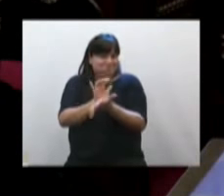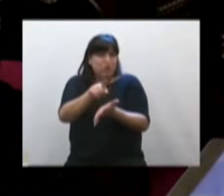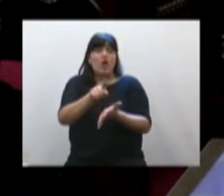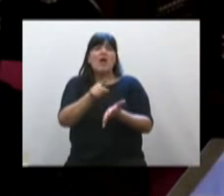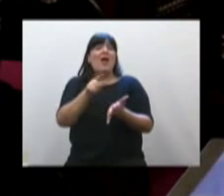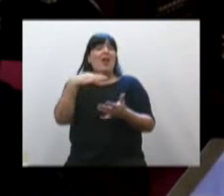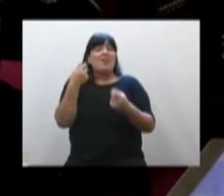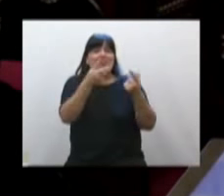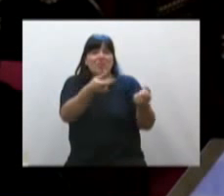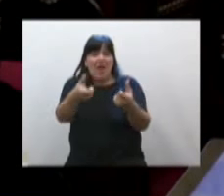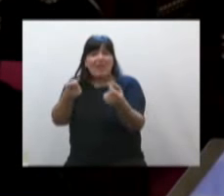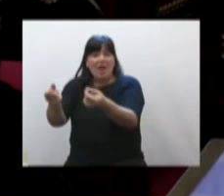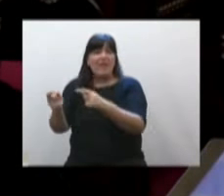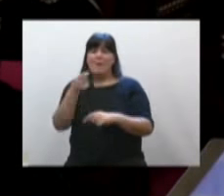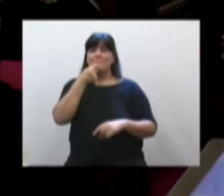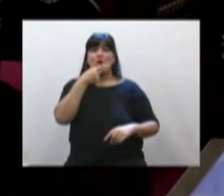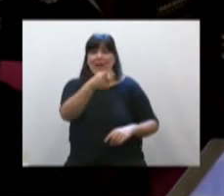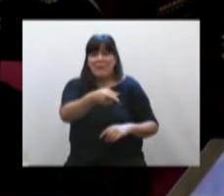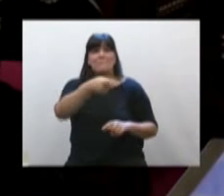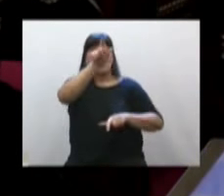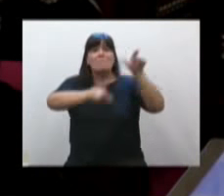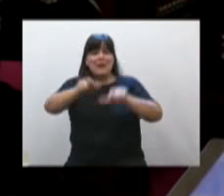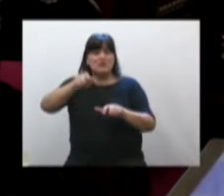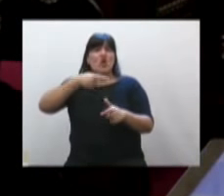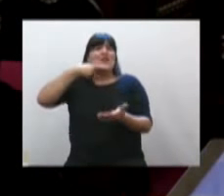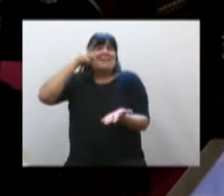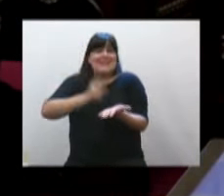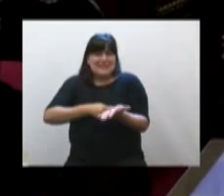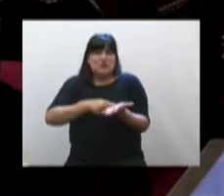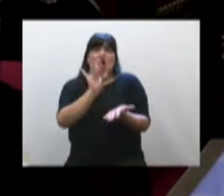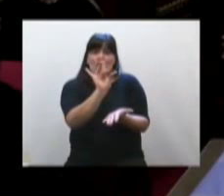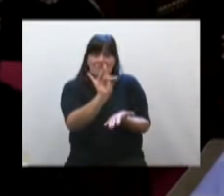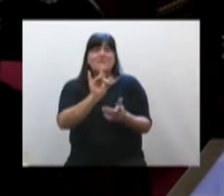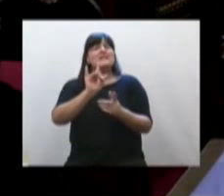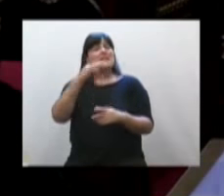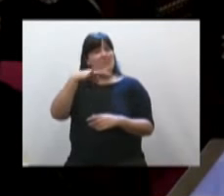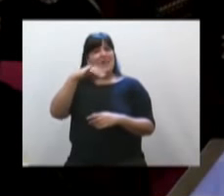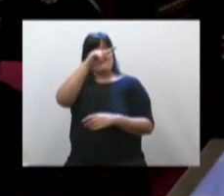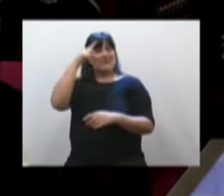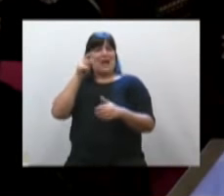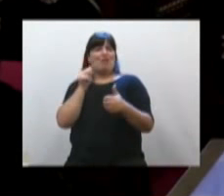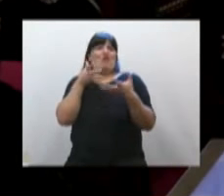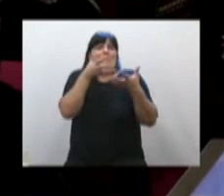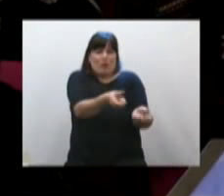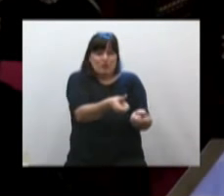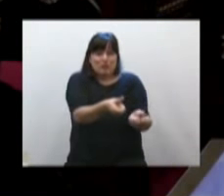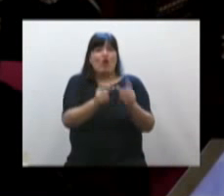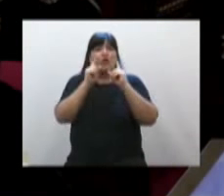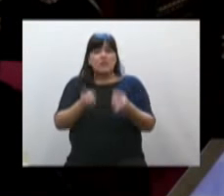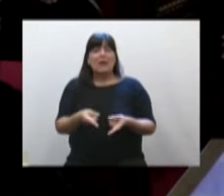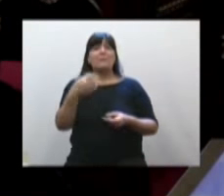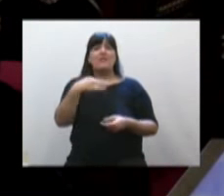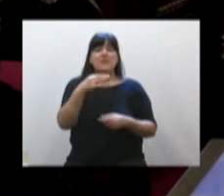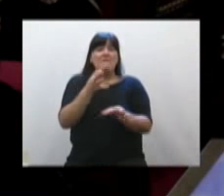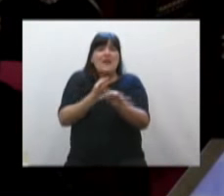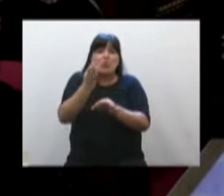también. Bueno, en el recinto, ahora en el Salón de las Provincias del Senado de la Nación, aquí con Gonzalo,